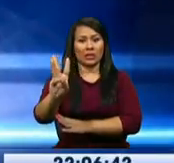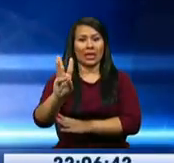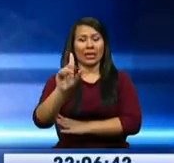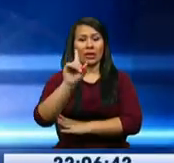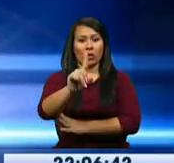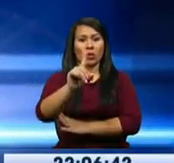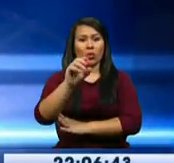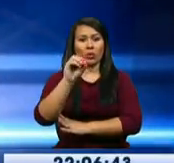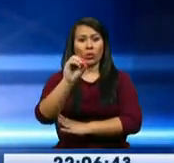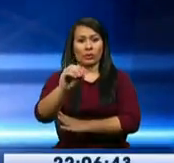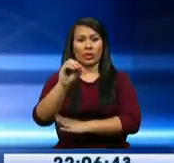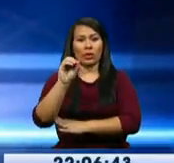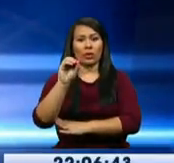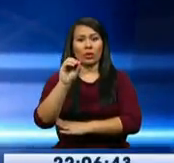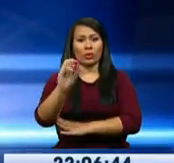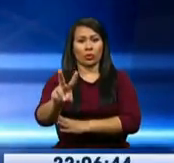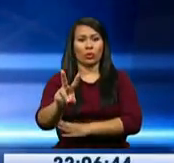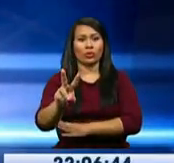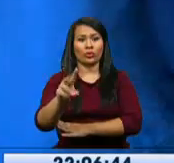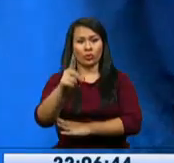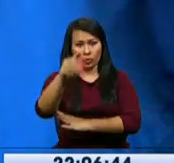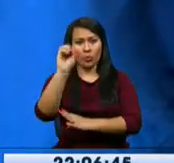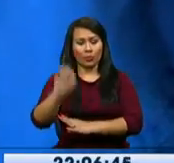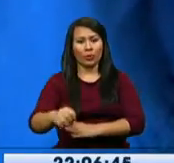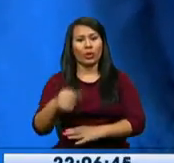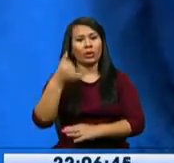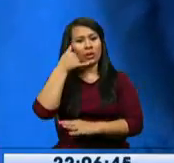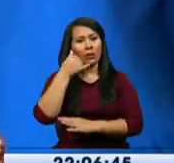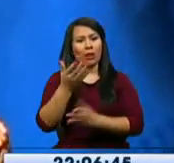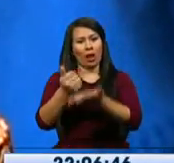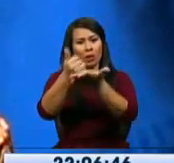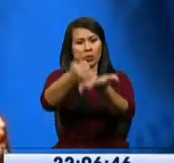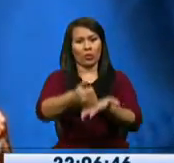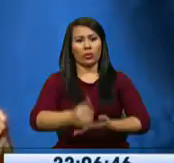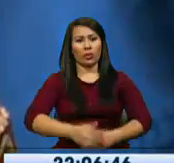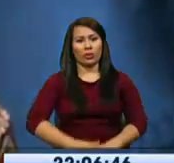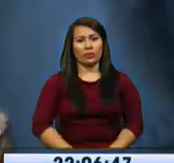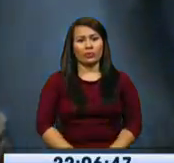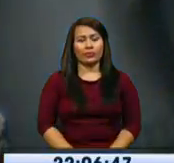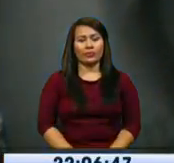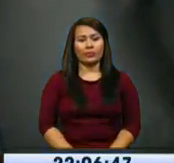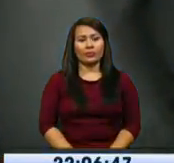098-355-610-2. Informó Héctor Romero.